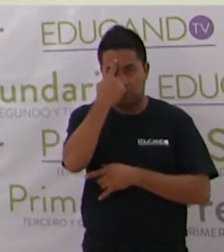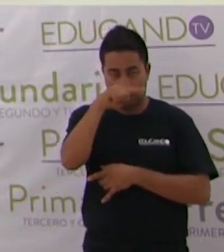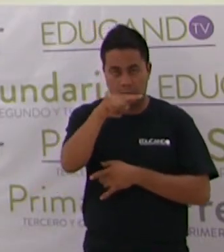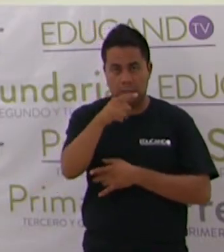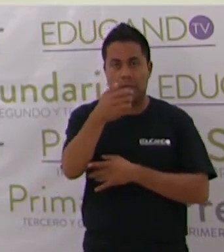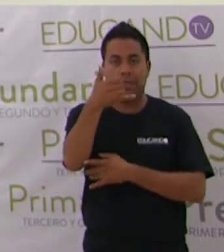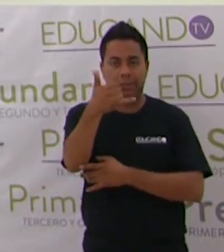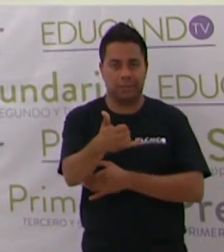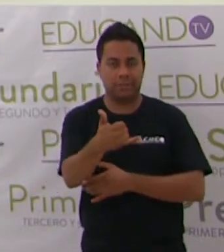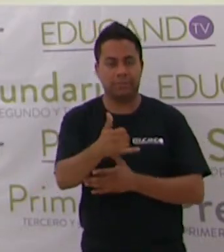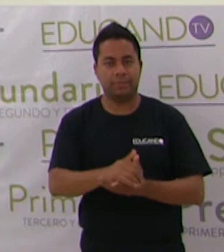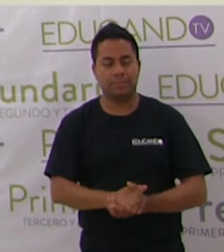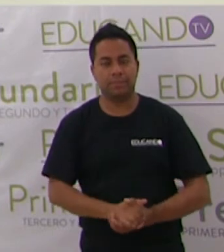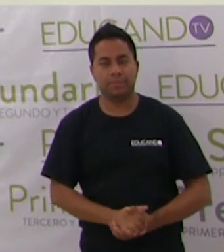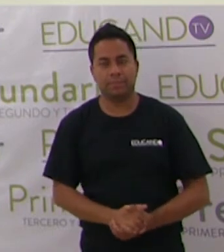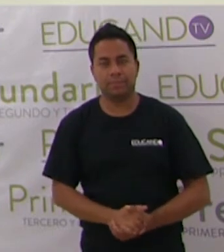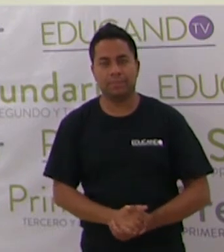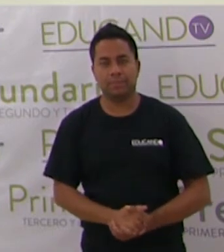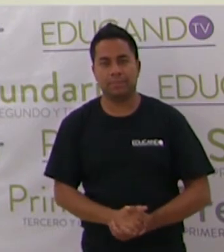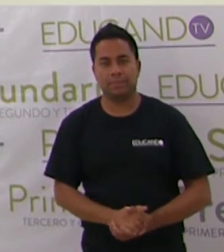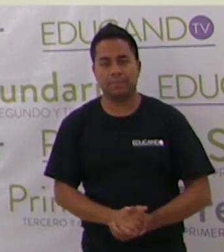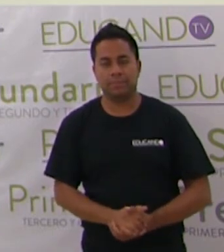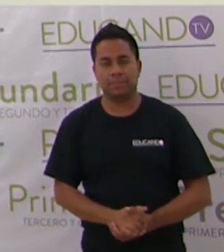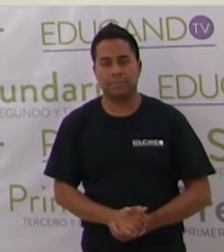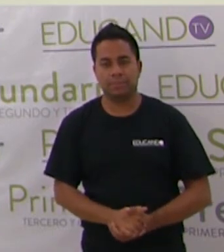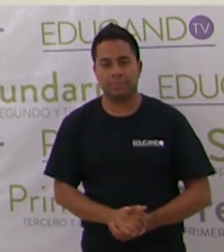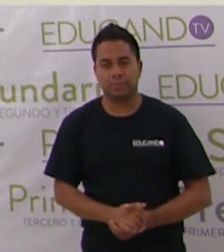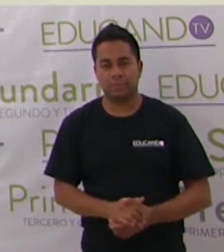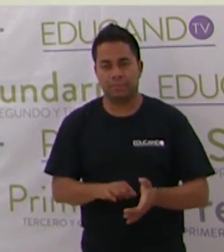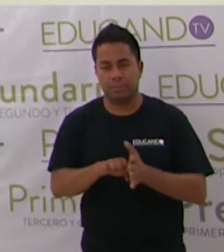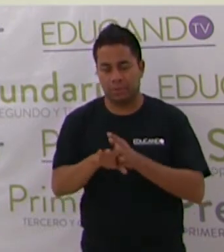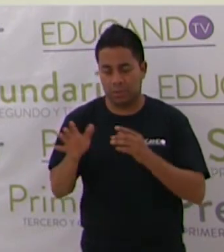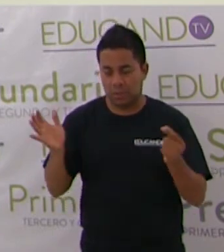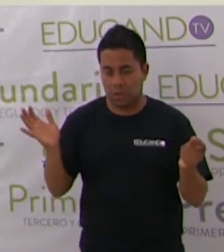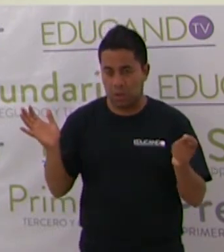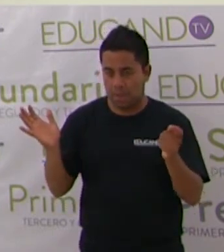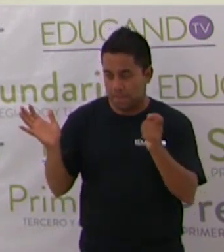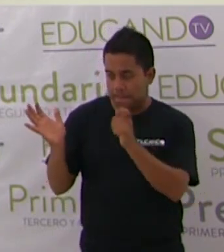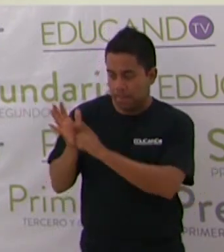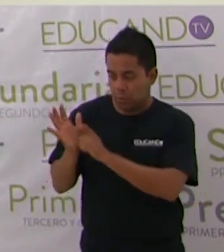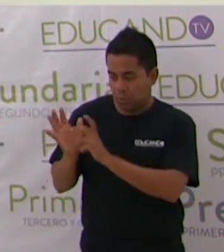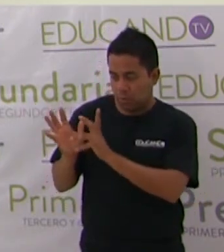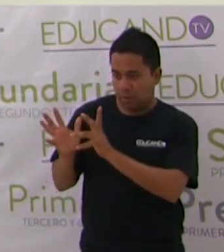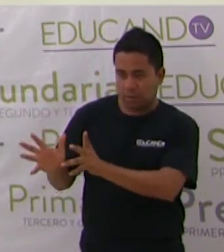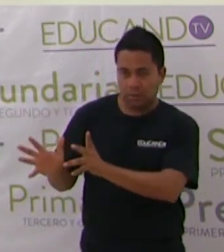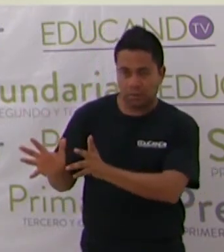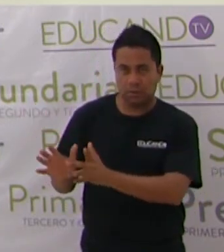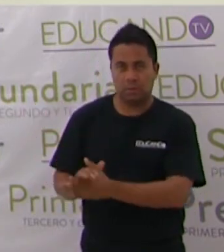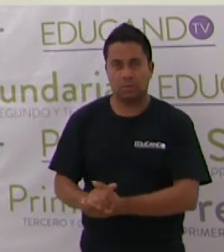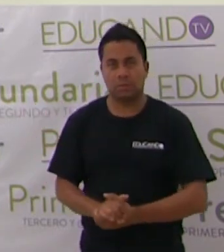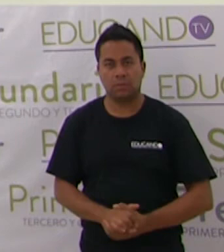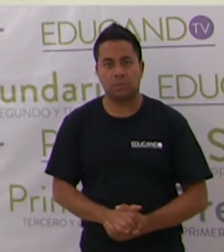las ordenadas. Y el punto se encuentra aquí.